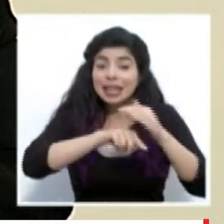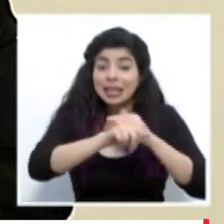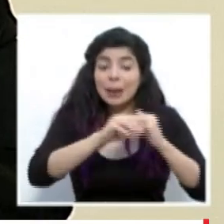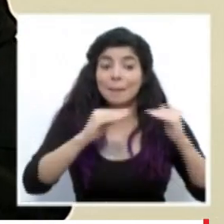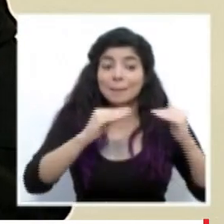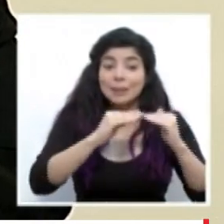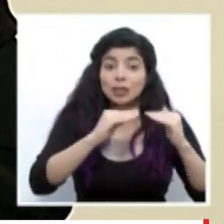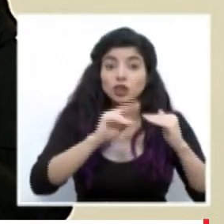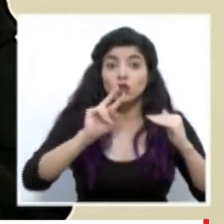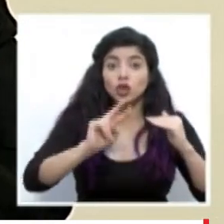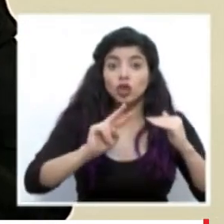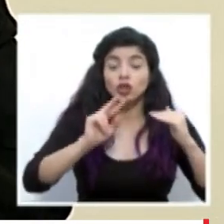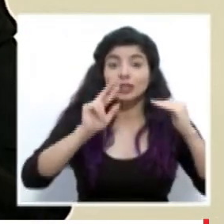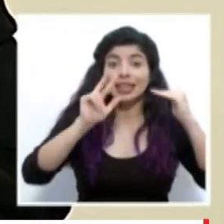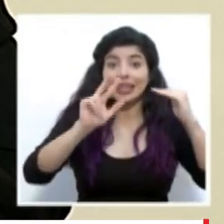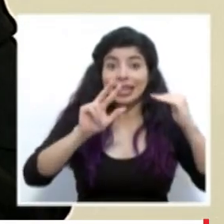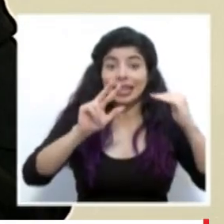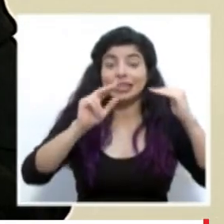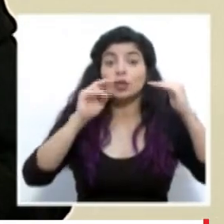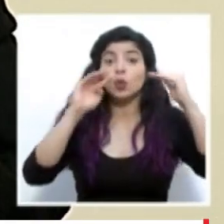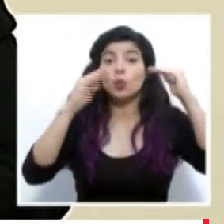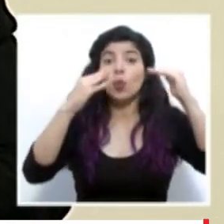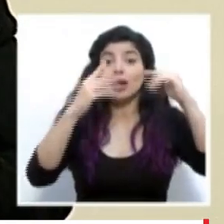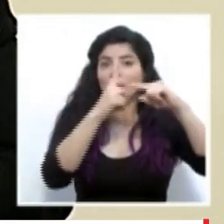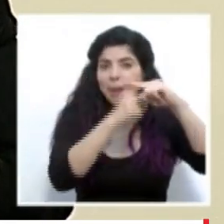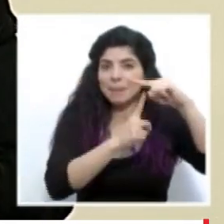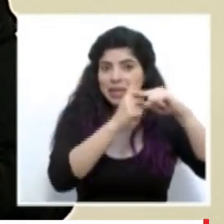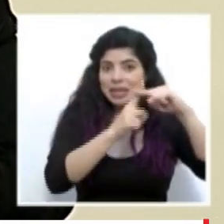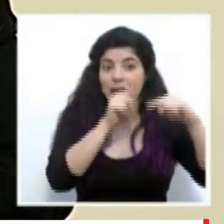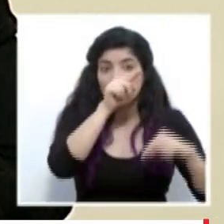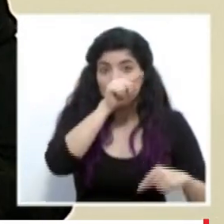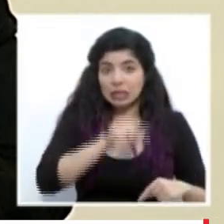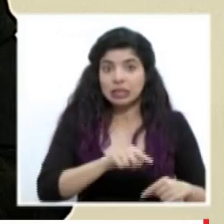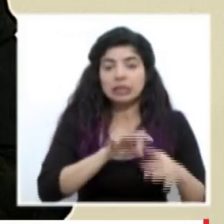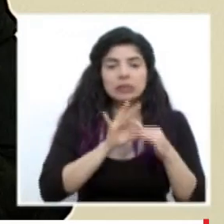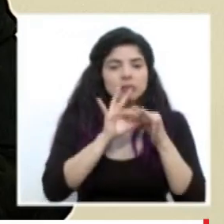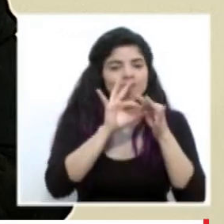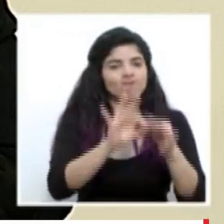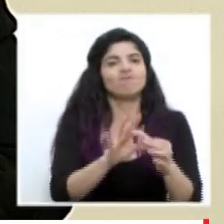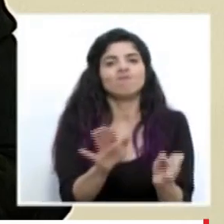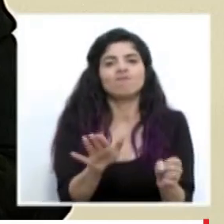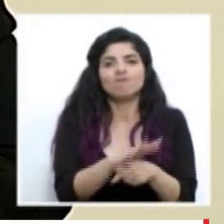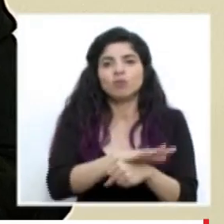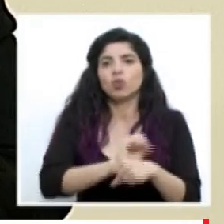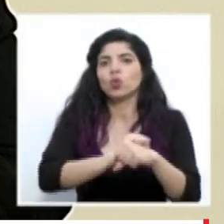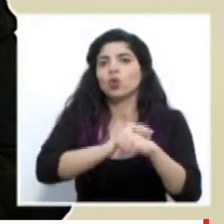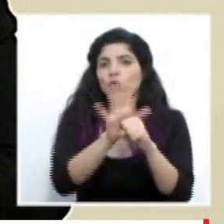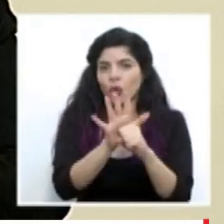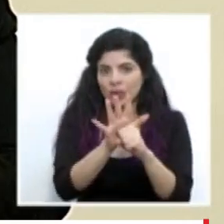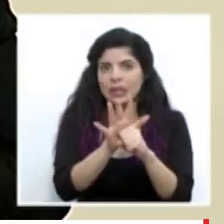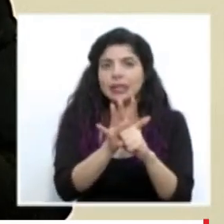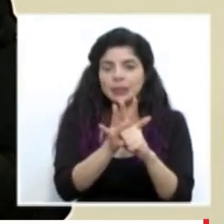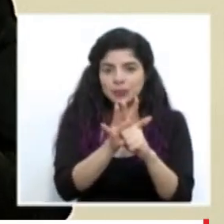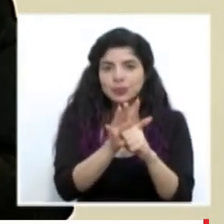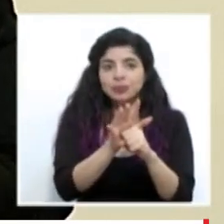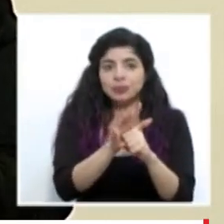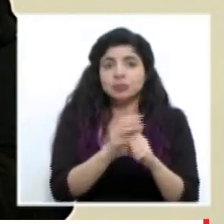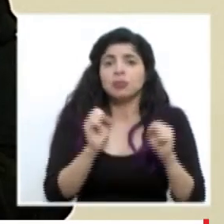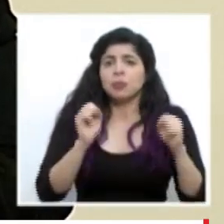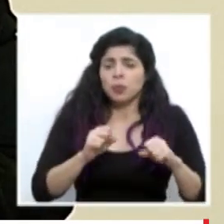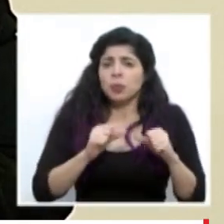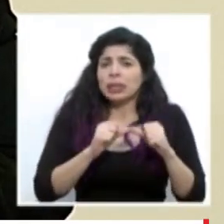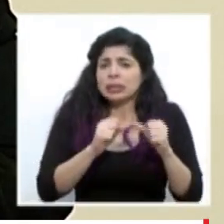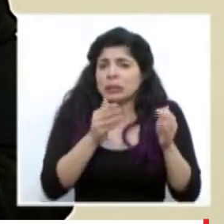piso 2, 3 y la mitad del cuarto ya están asignados completamente a pacientes COVID. Podemos